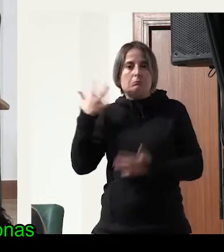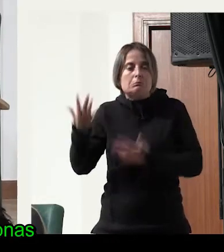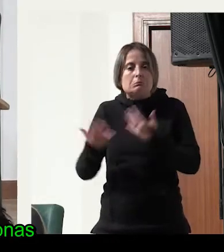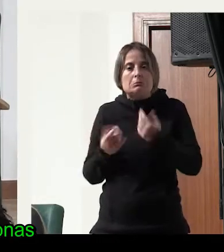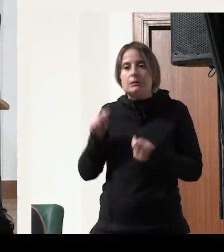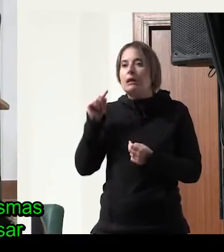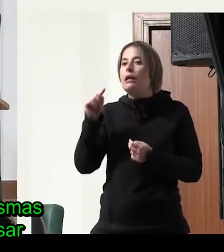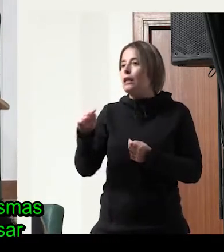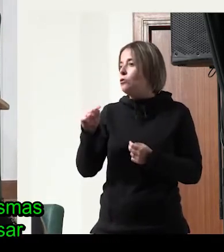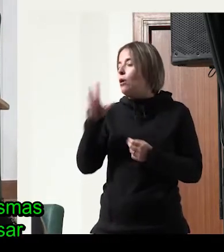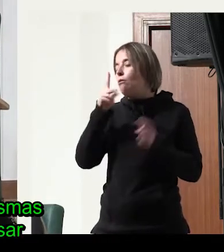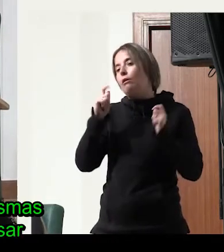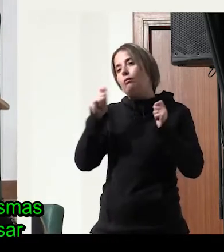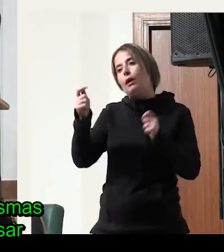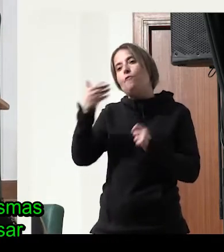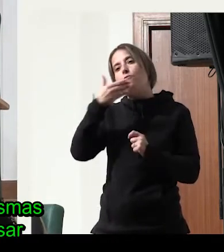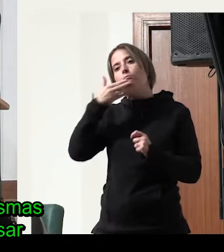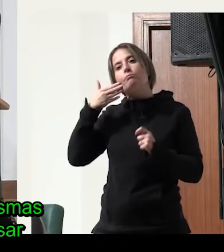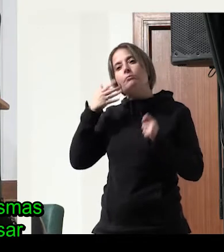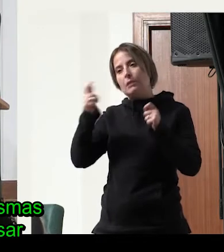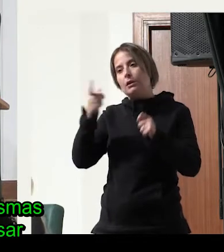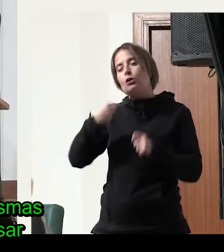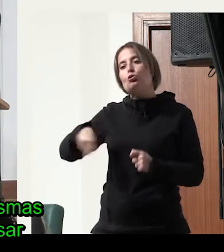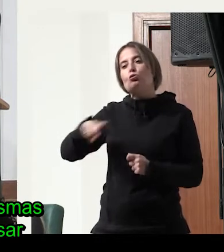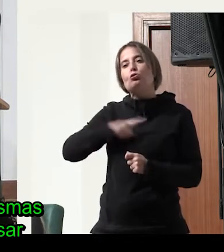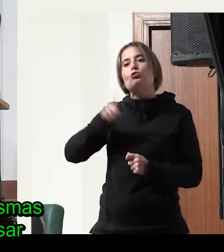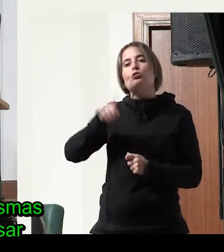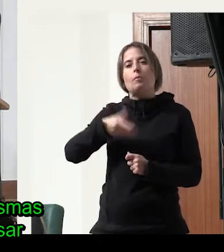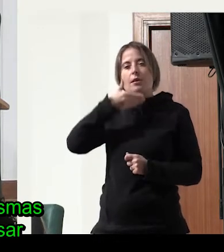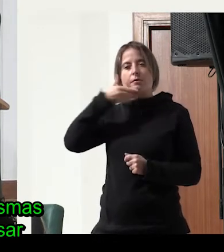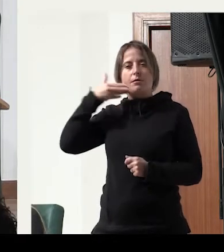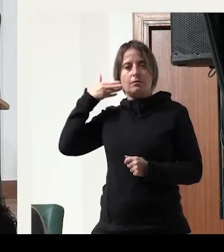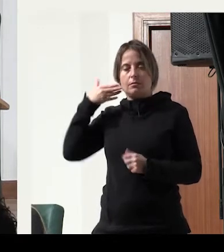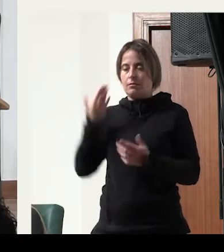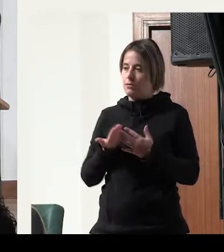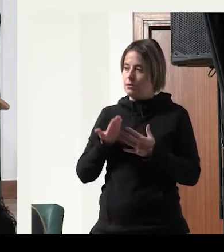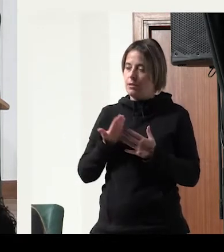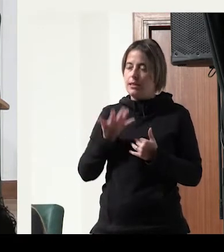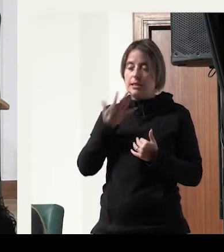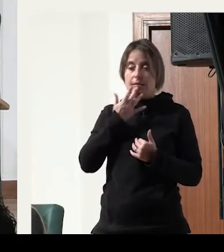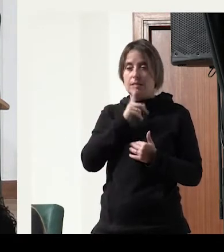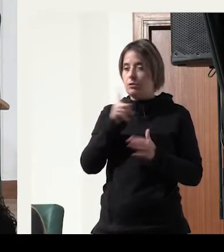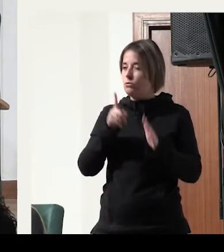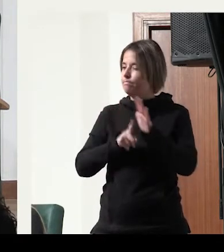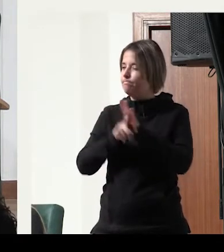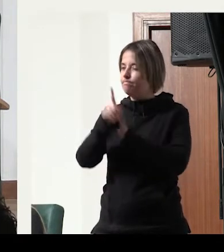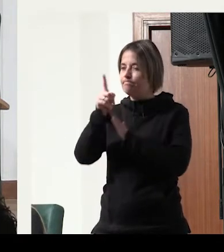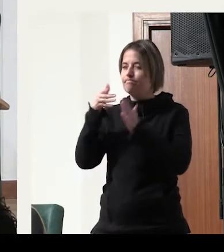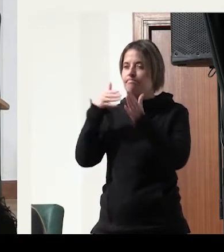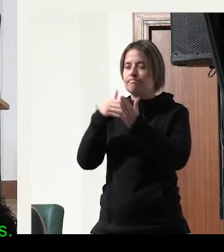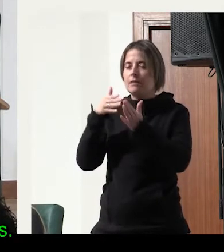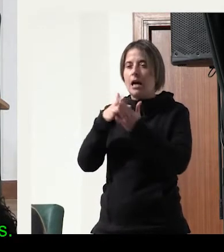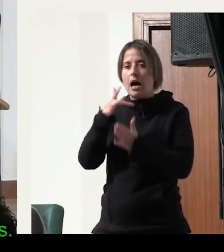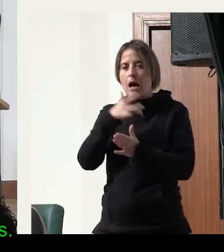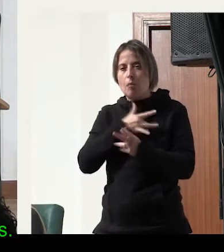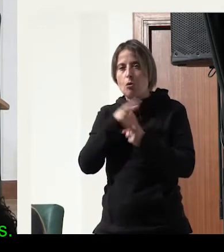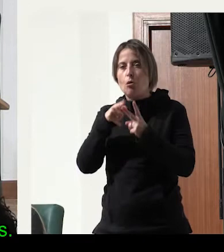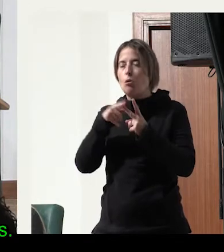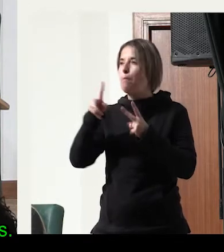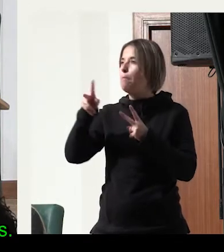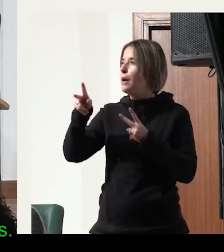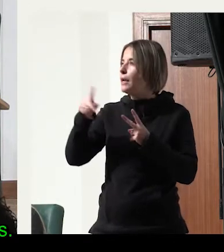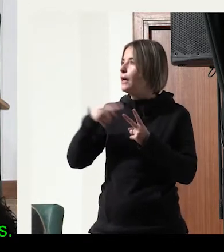a las solteronas y nos lo debemos a nosotras mismas, porque si no, nos impide un poco como pensar en el tema del amor, en el tema de la pareja, como de una